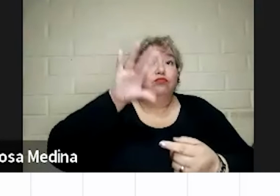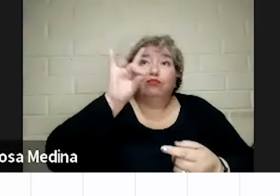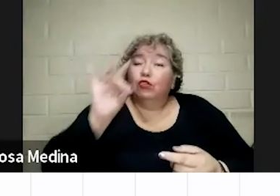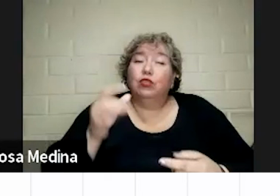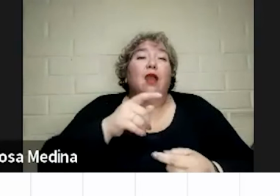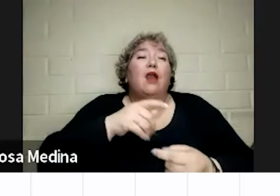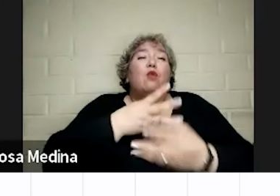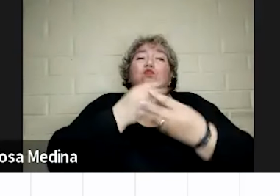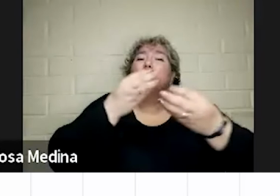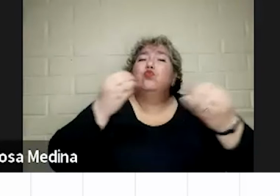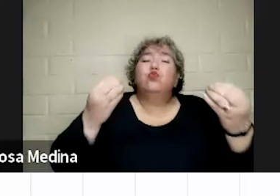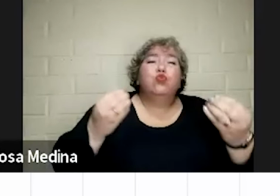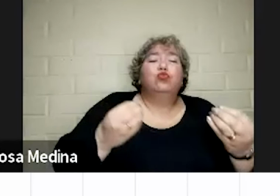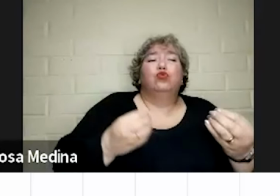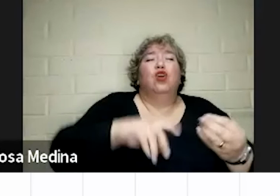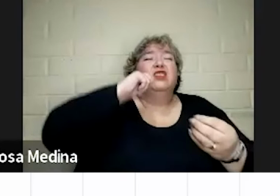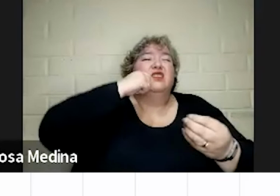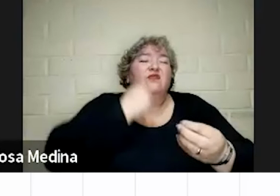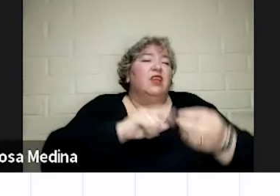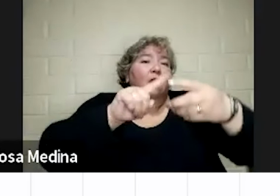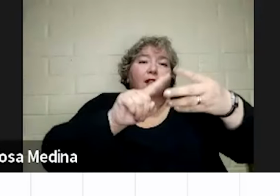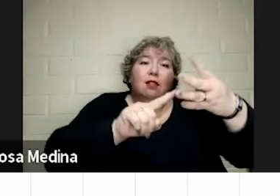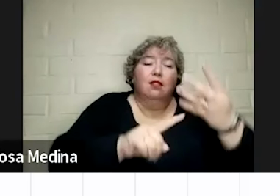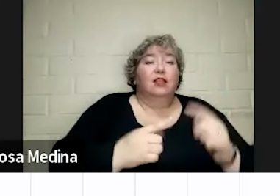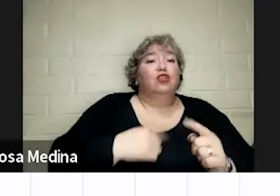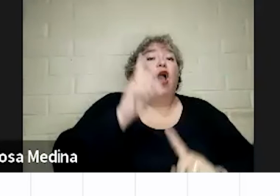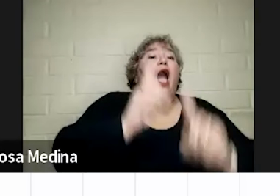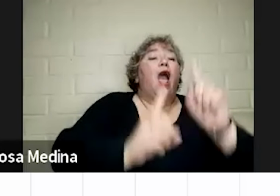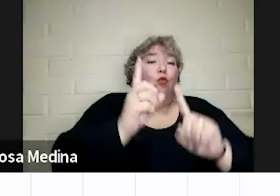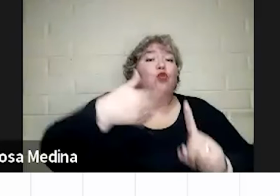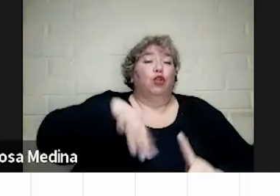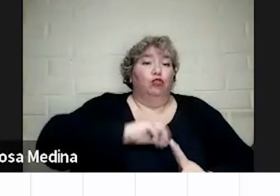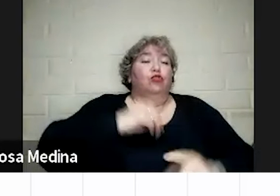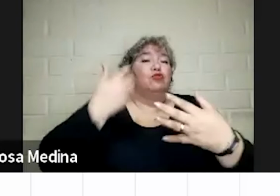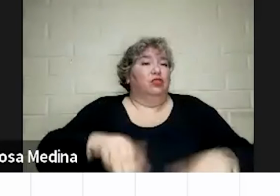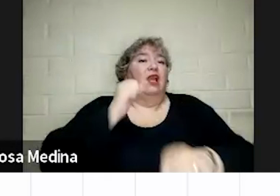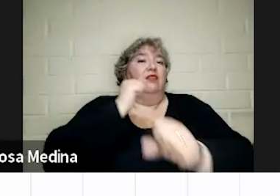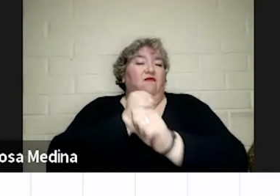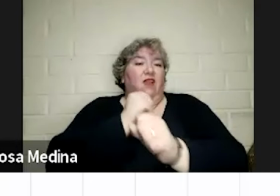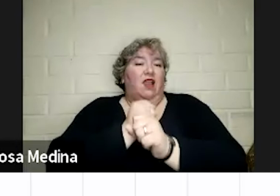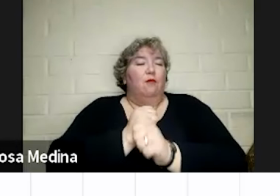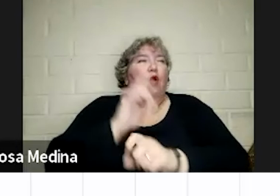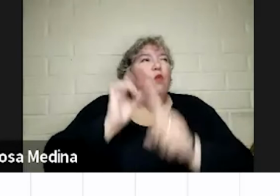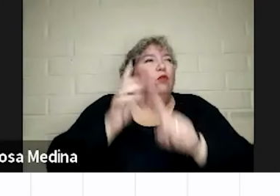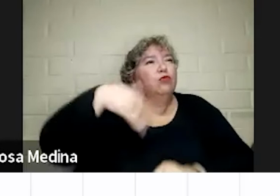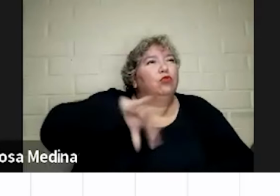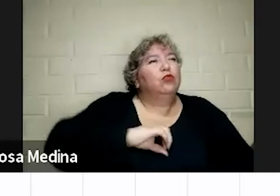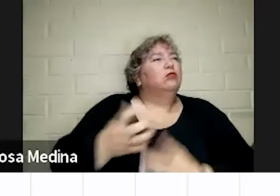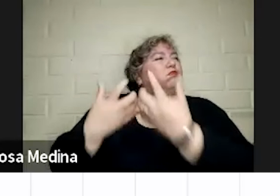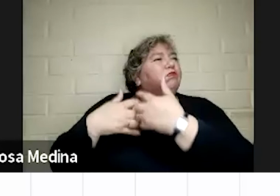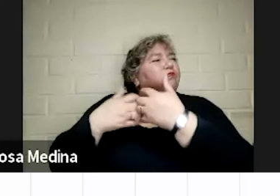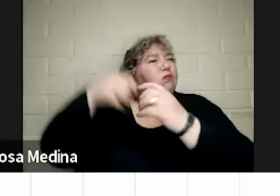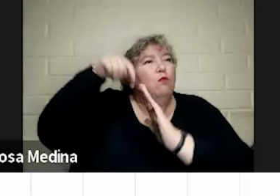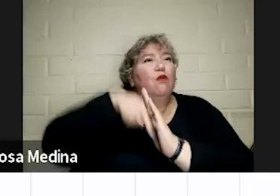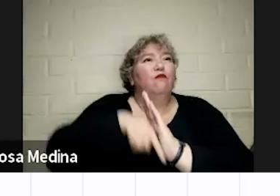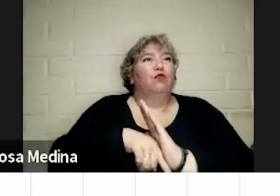Yo aquí les voy a poner un par de definiciones que hemos trabajado, en las que hemos reflexionado nosotros más profundamente, pero en general